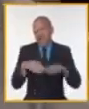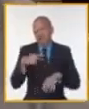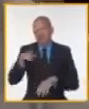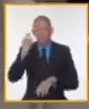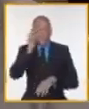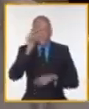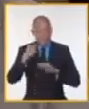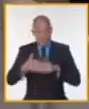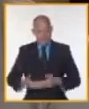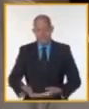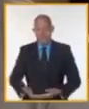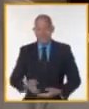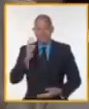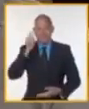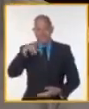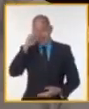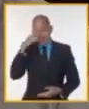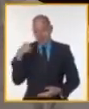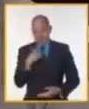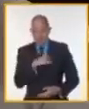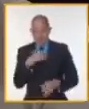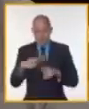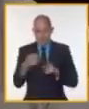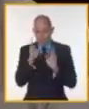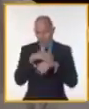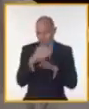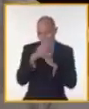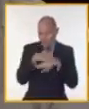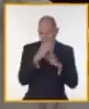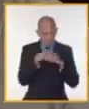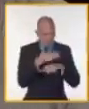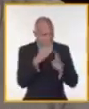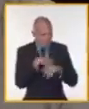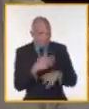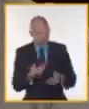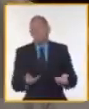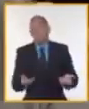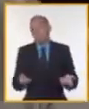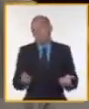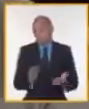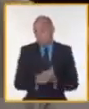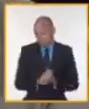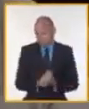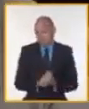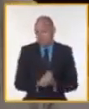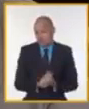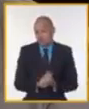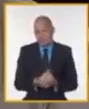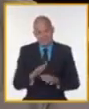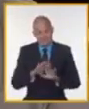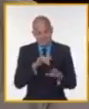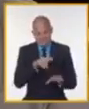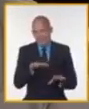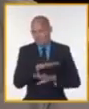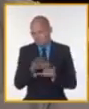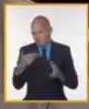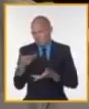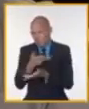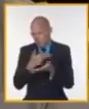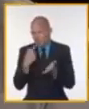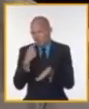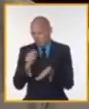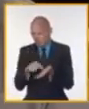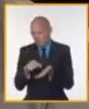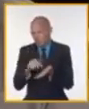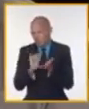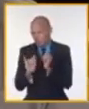Comité Ejecutivo del Consejo de Ministros, bueno, se discutió en el Buró Político, que es la máxima instancia del país. Hay un grupo de temas